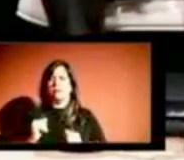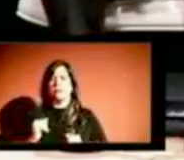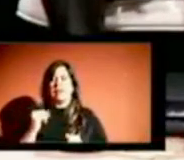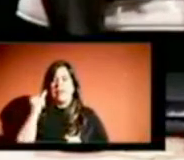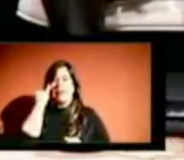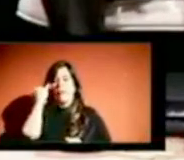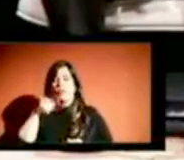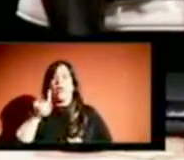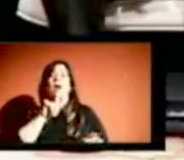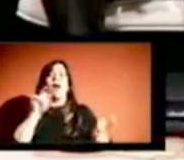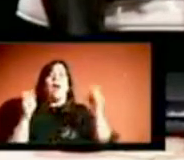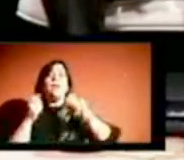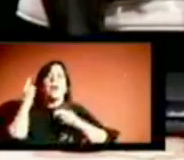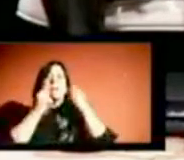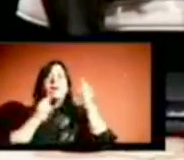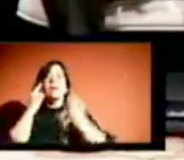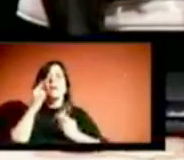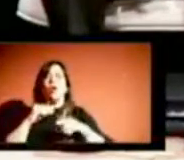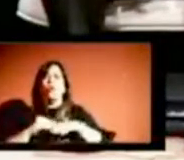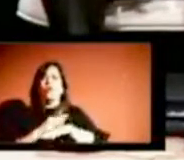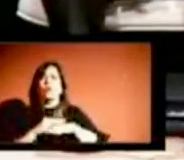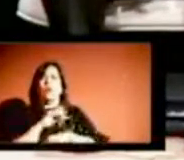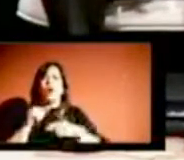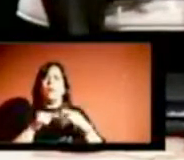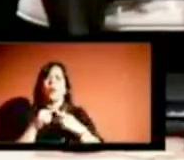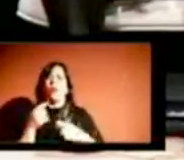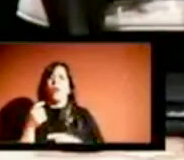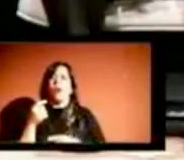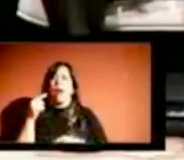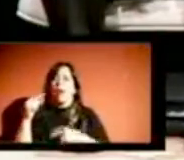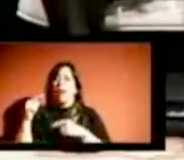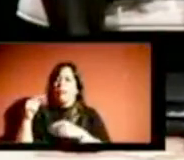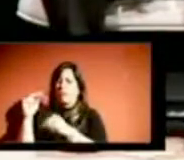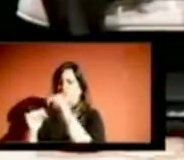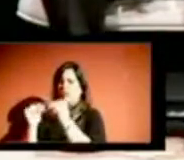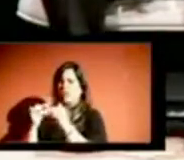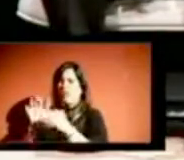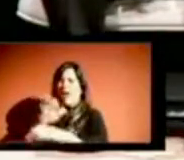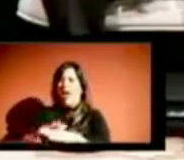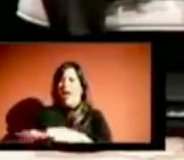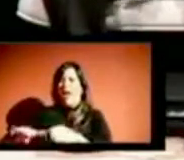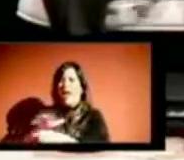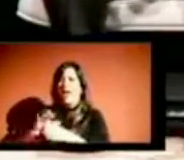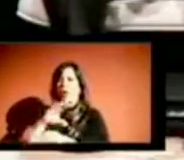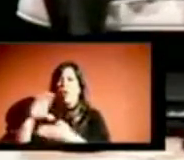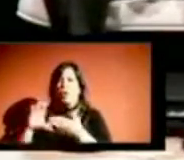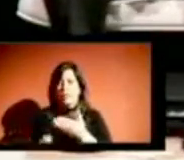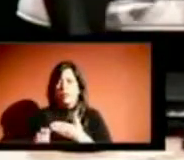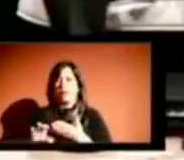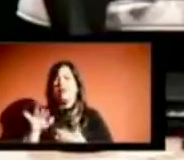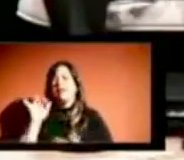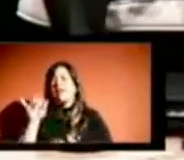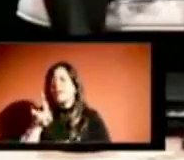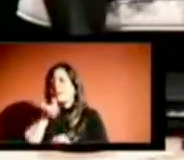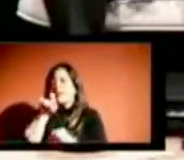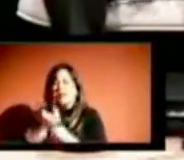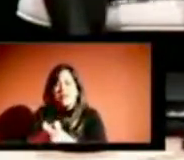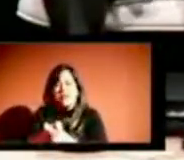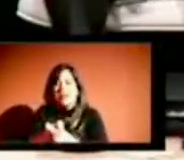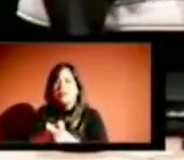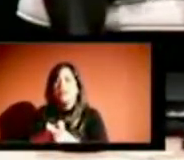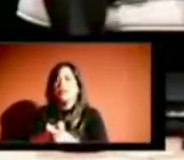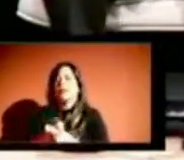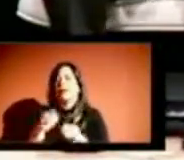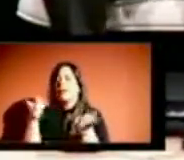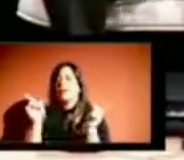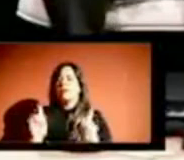cambia su parecer respecto a la sugerencia que le habían hecho con la moratoria de construcción en las zonas costeras. Es que eso es un caso específico. Ahí lo que